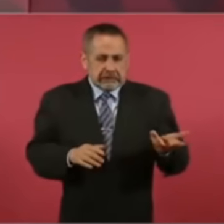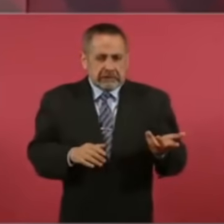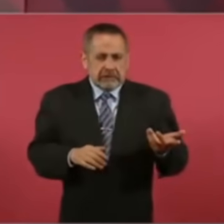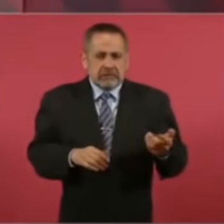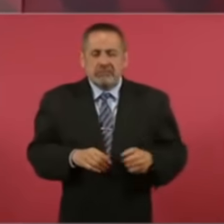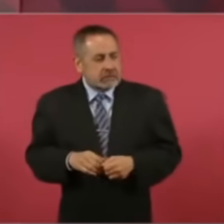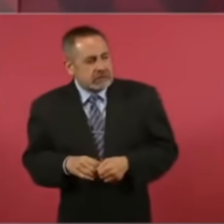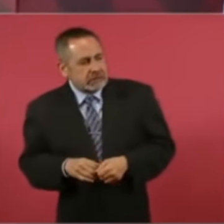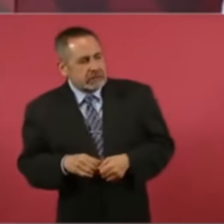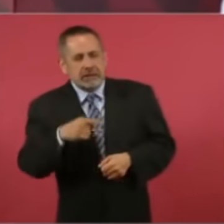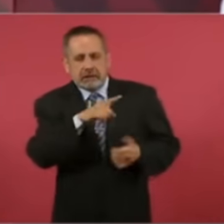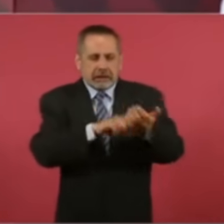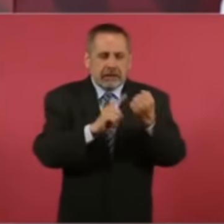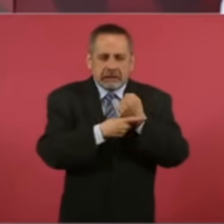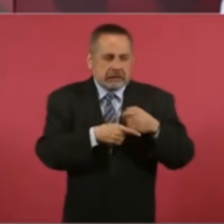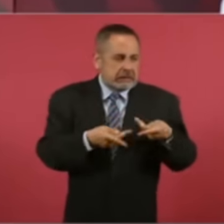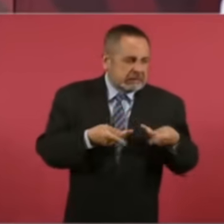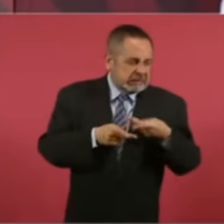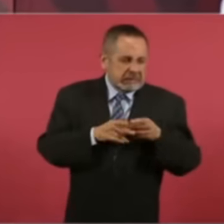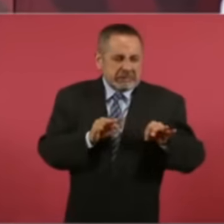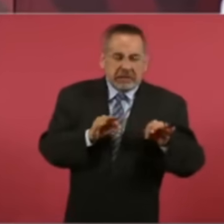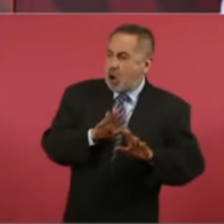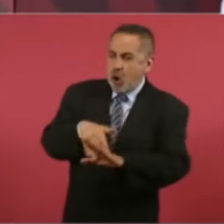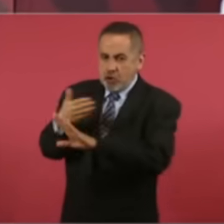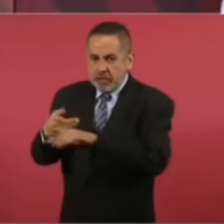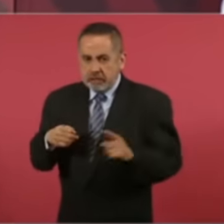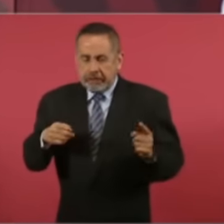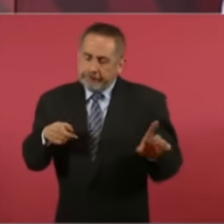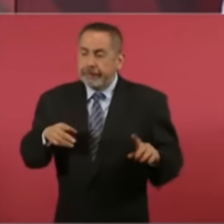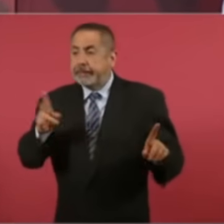que él había organizado el golpe y todo.